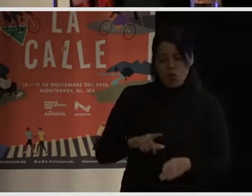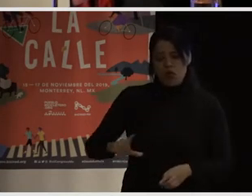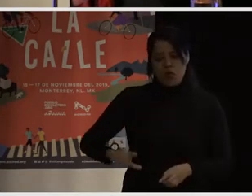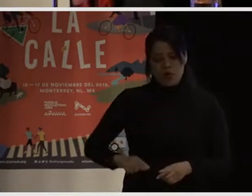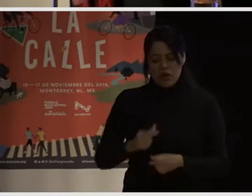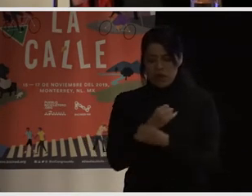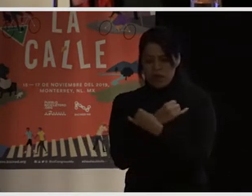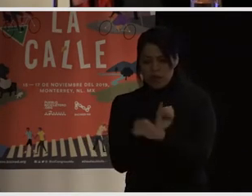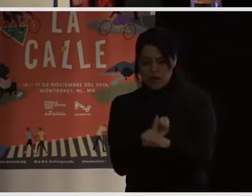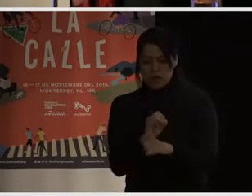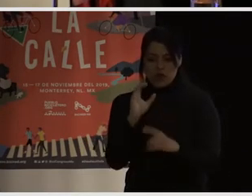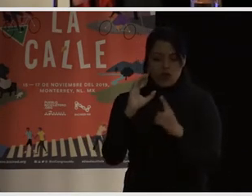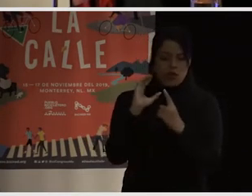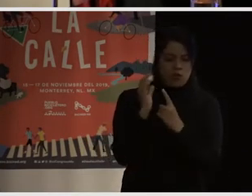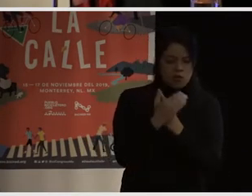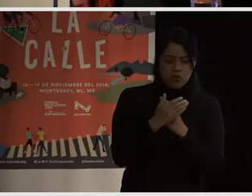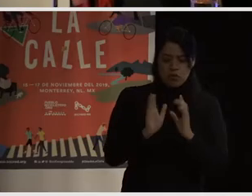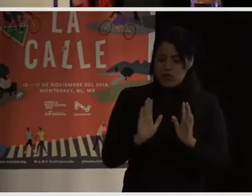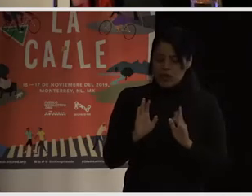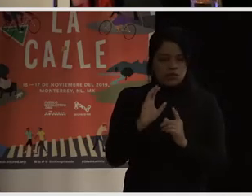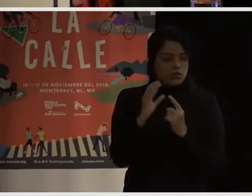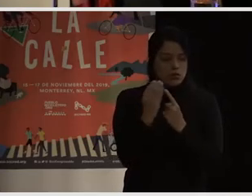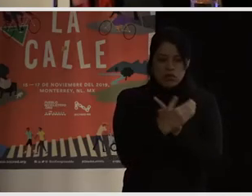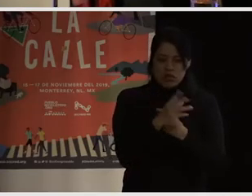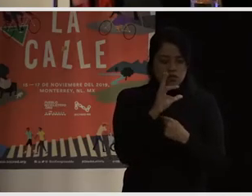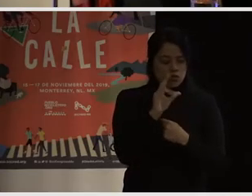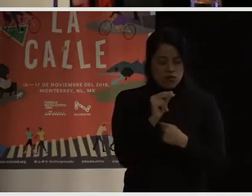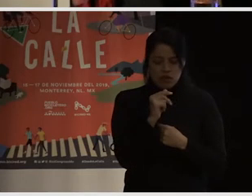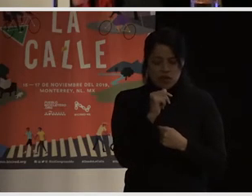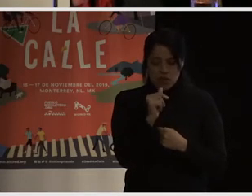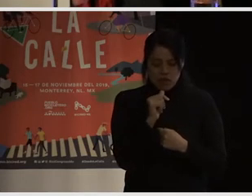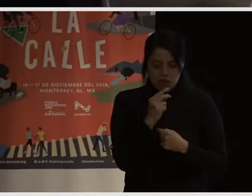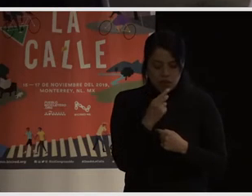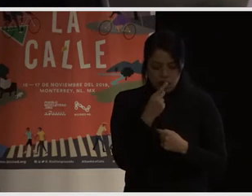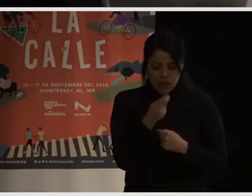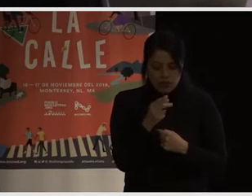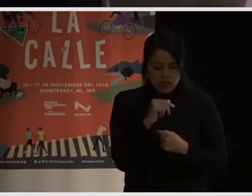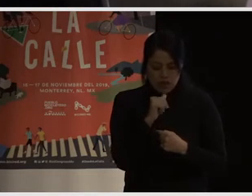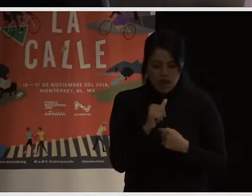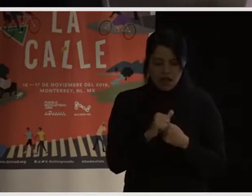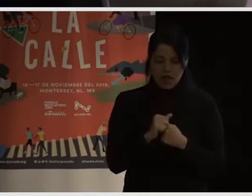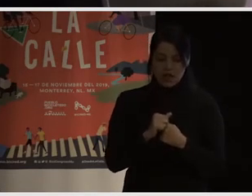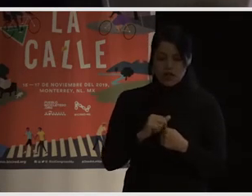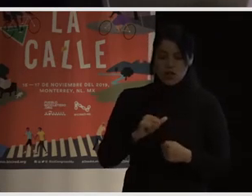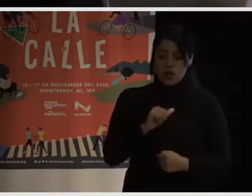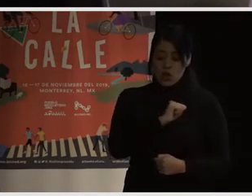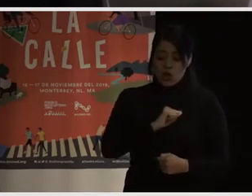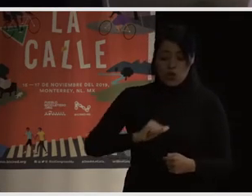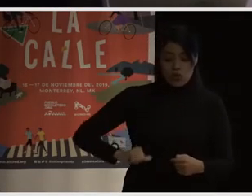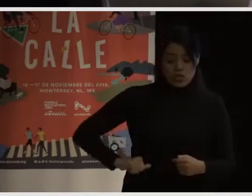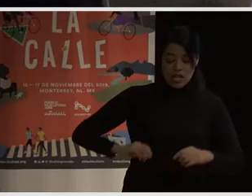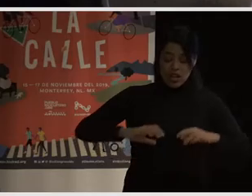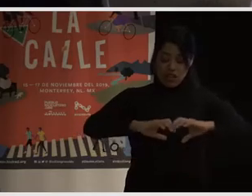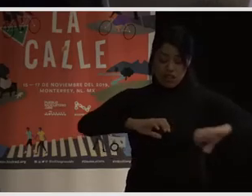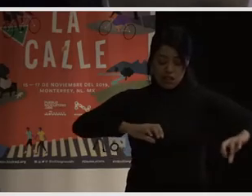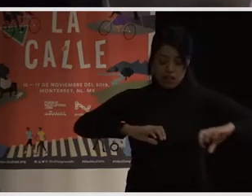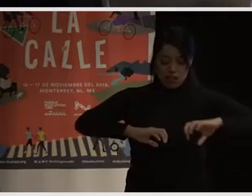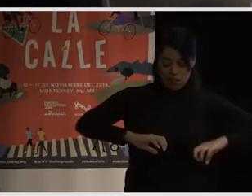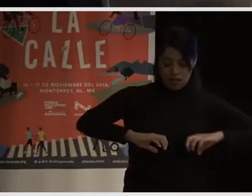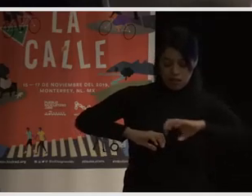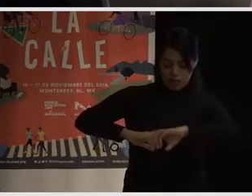no voy a hablar del congreso no vale la pena teniendo unos alcaldes también divididos entre partidos